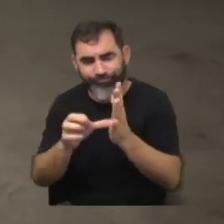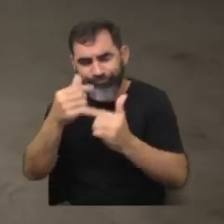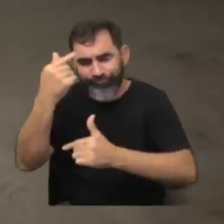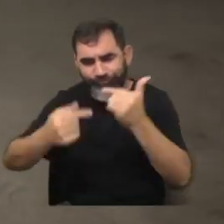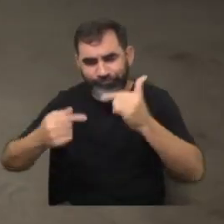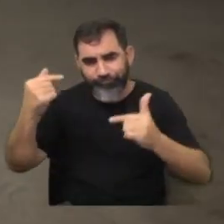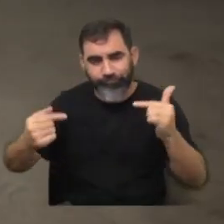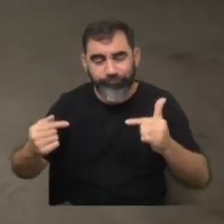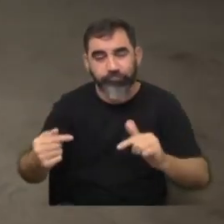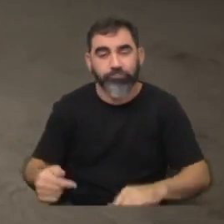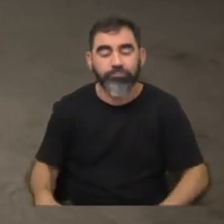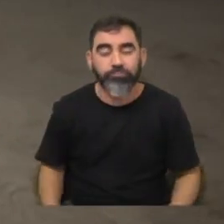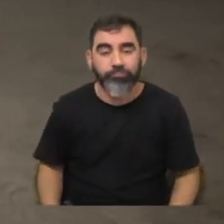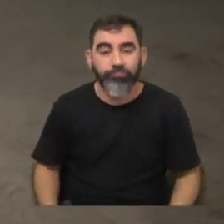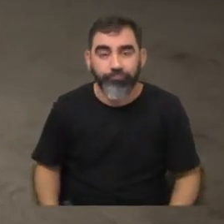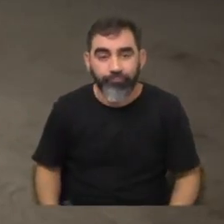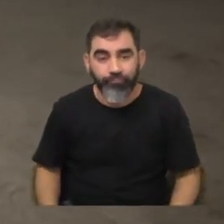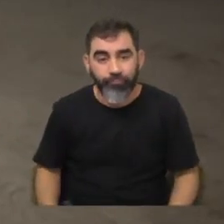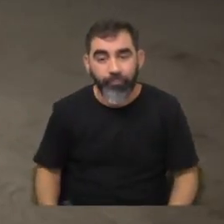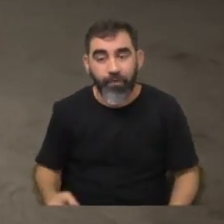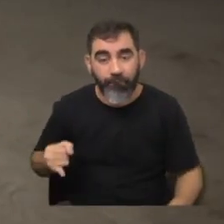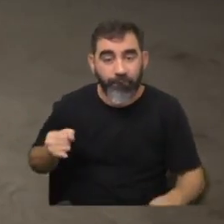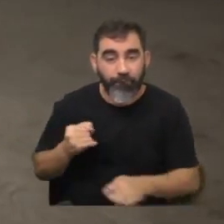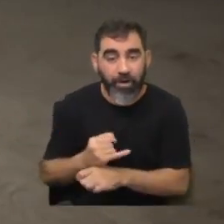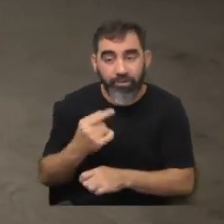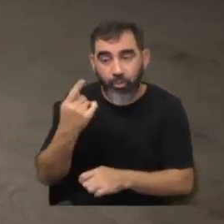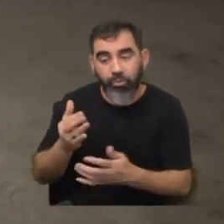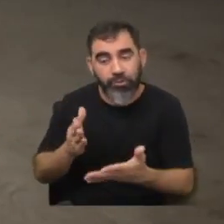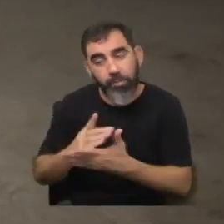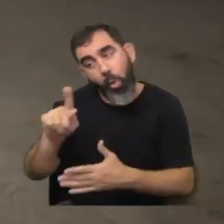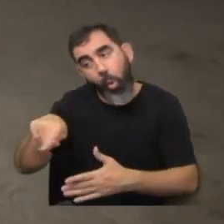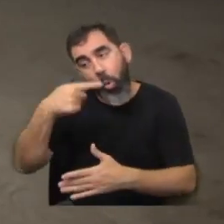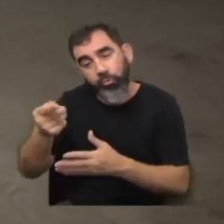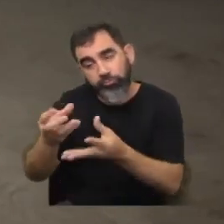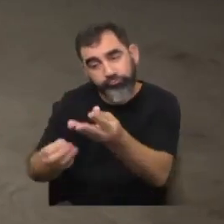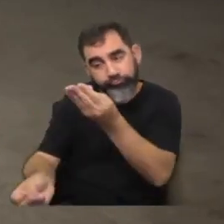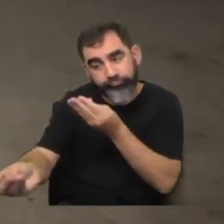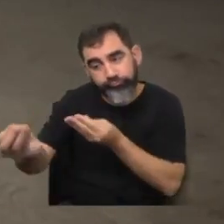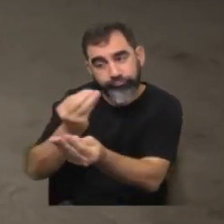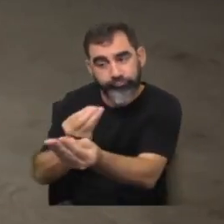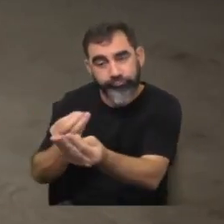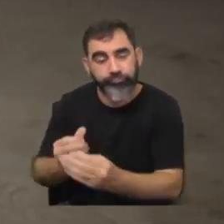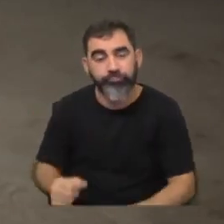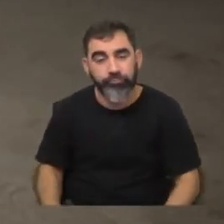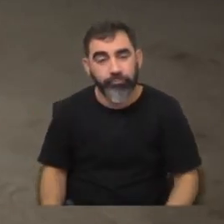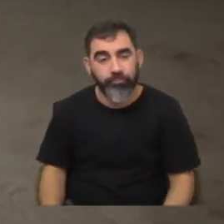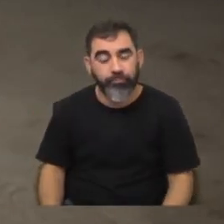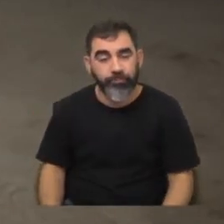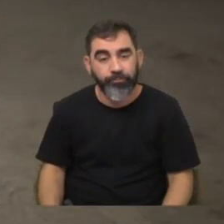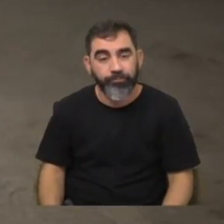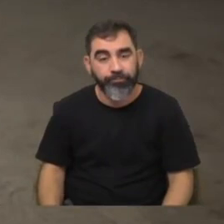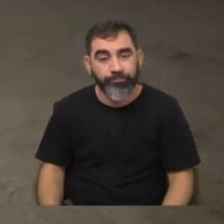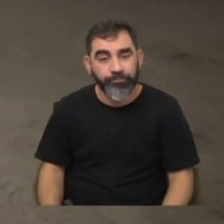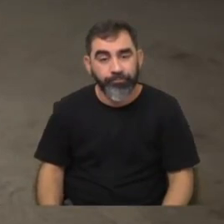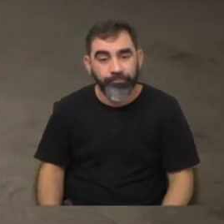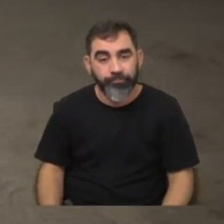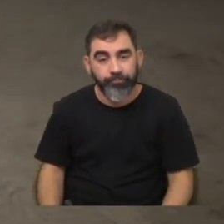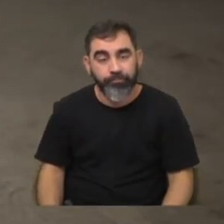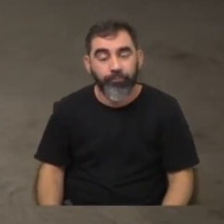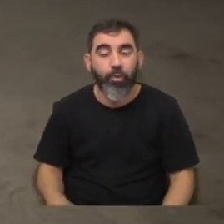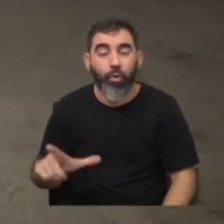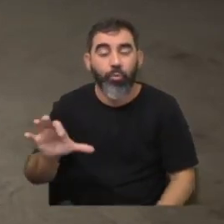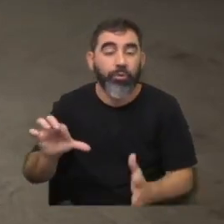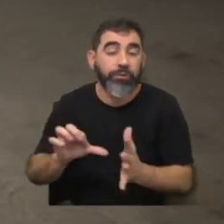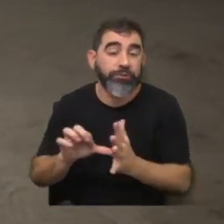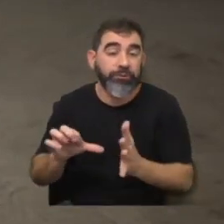combinados unos con otros que ante la falla de uno siempre hay otro que va a hacer la tarea del que falló. Por supuesto que hay sistemas